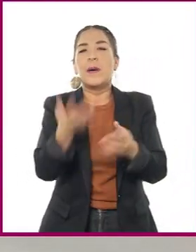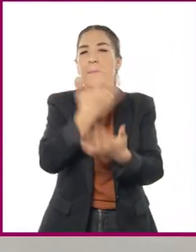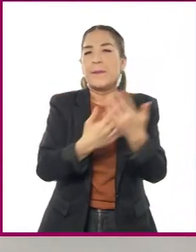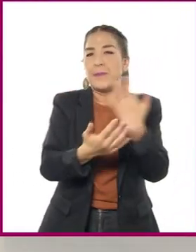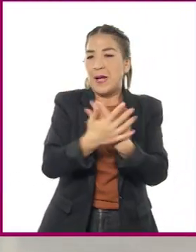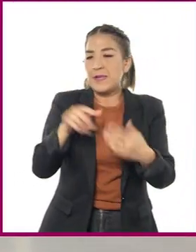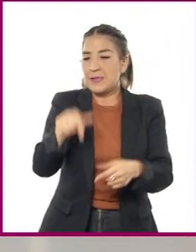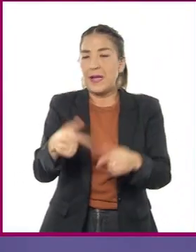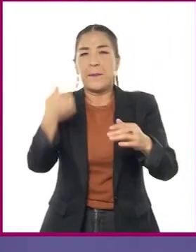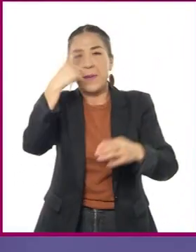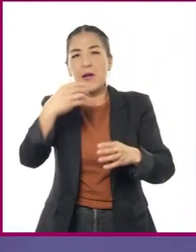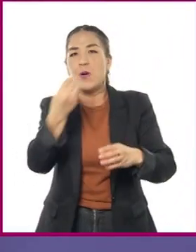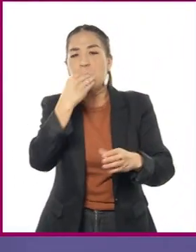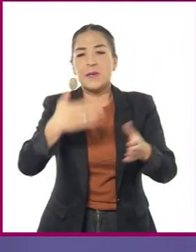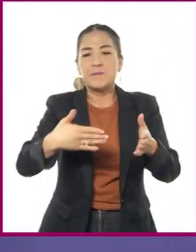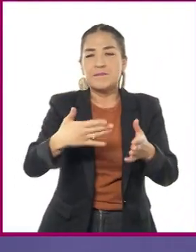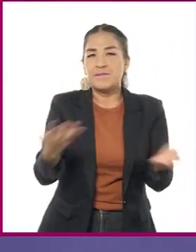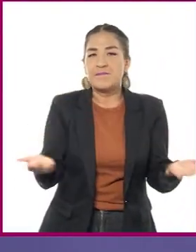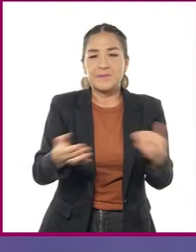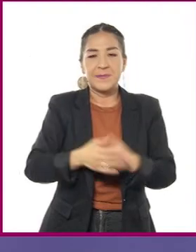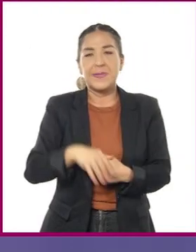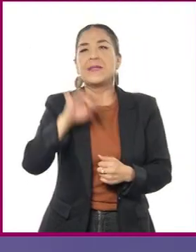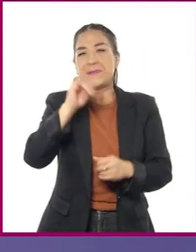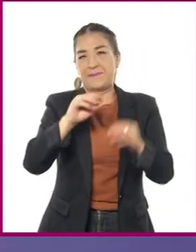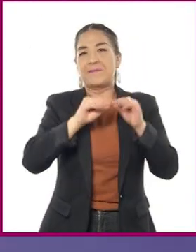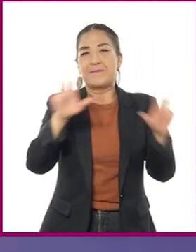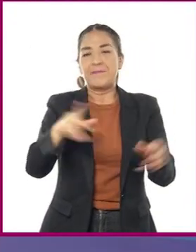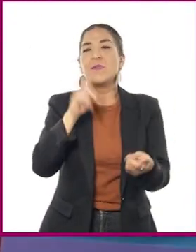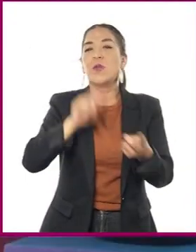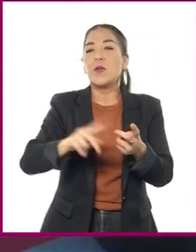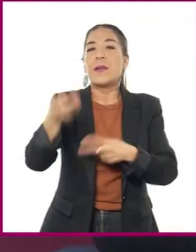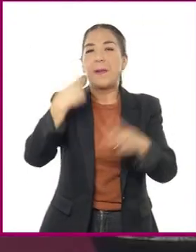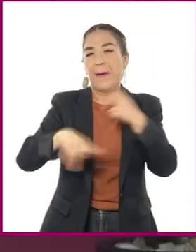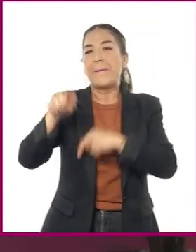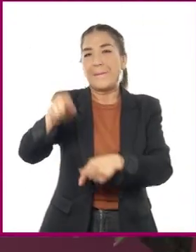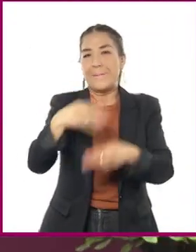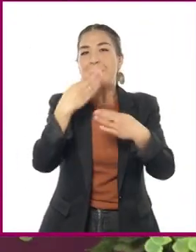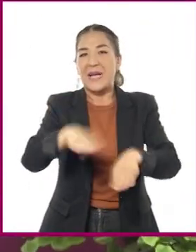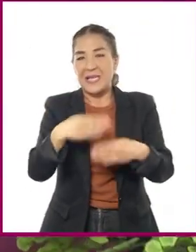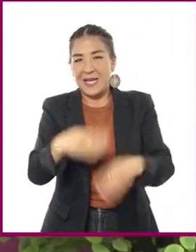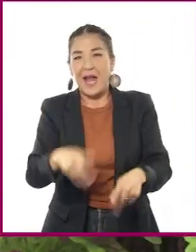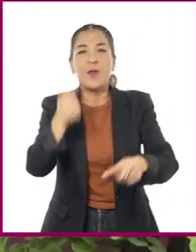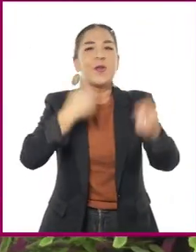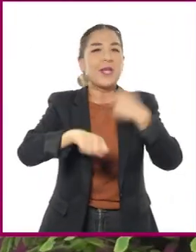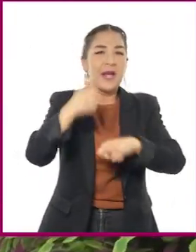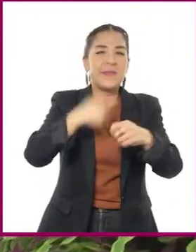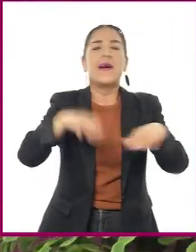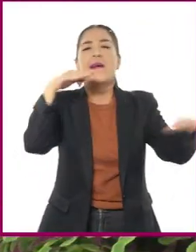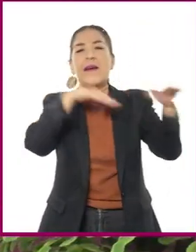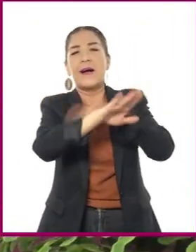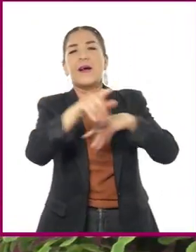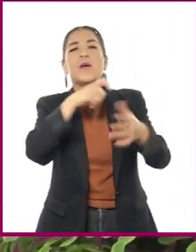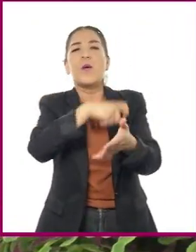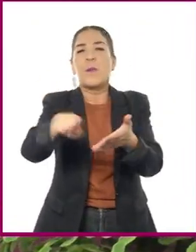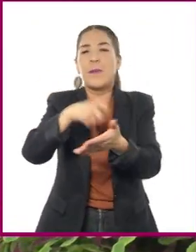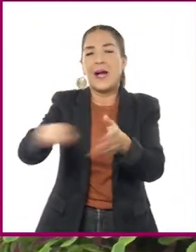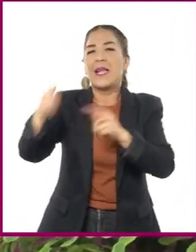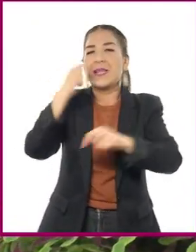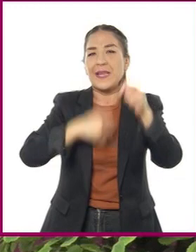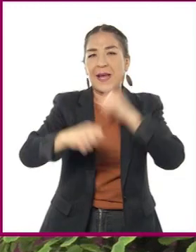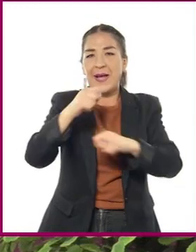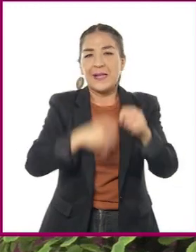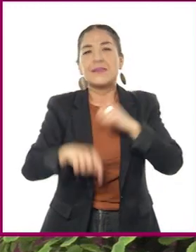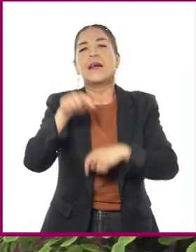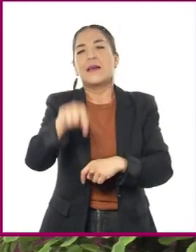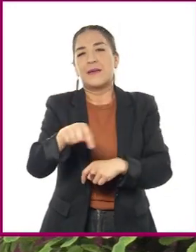mesa? Claro, maestra. Vienen del mercado, la tienda o el supermercado. Y en ocasiones